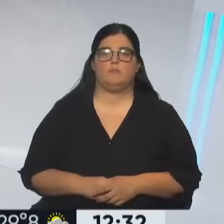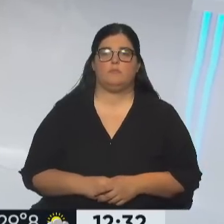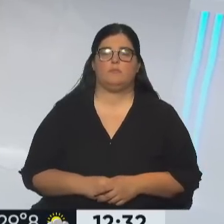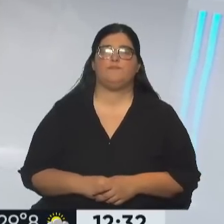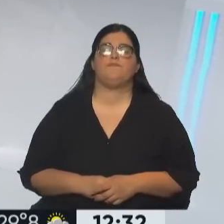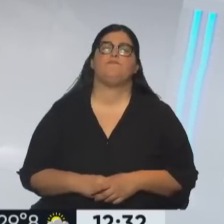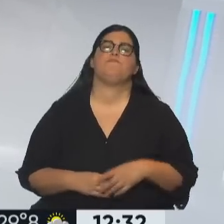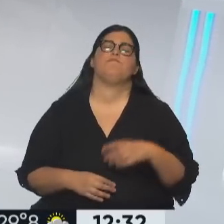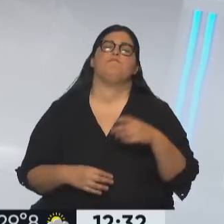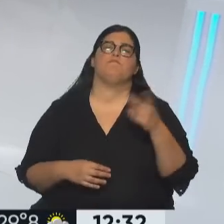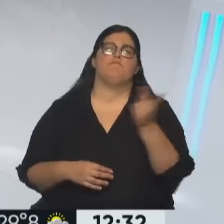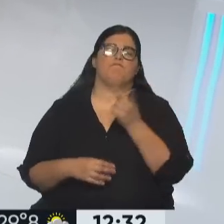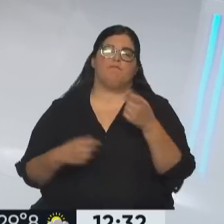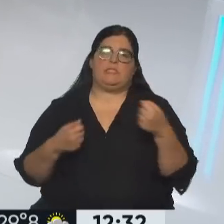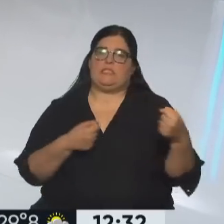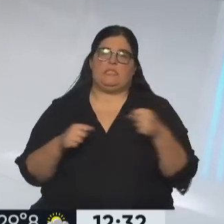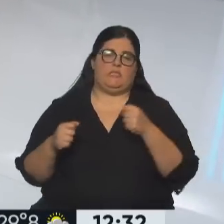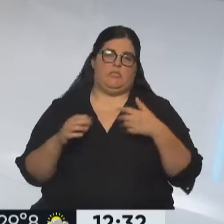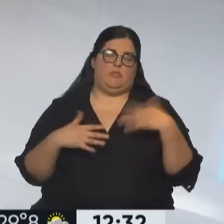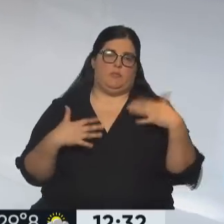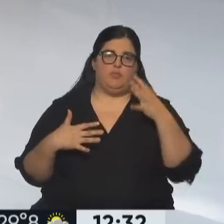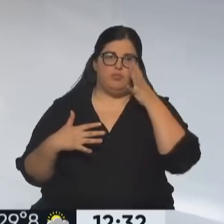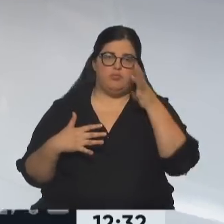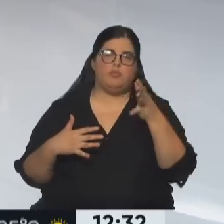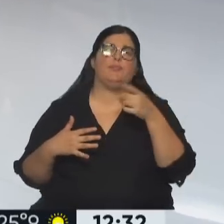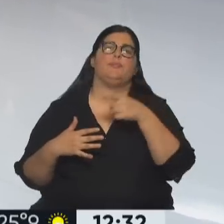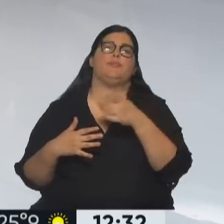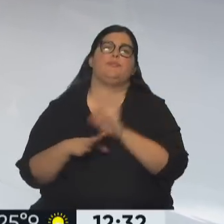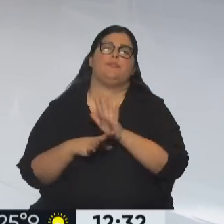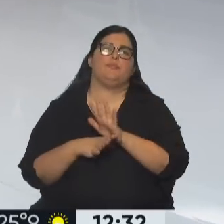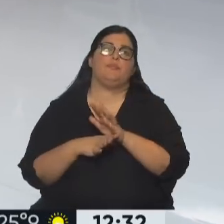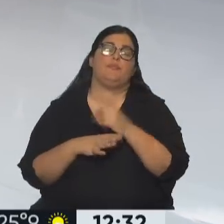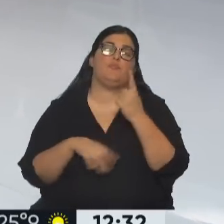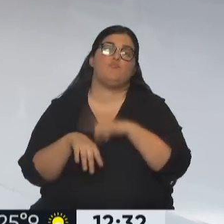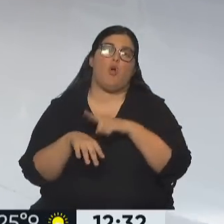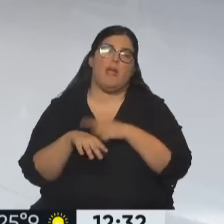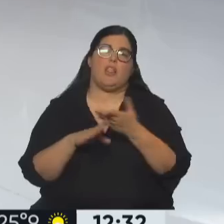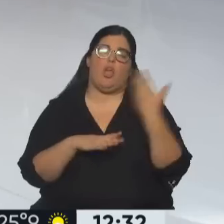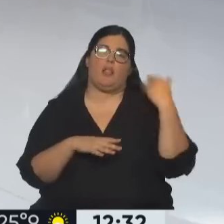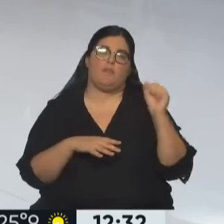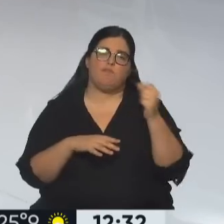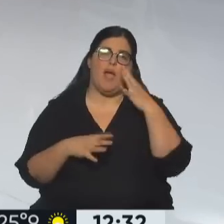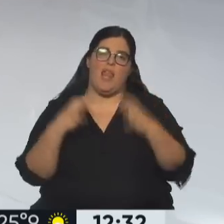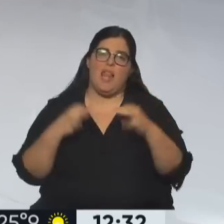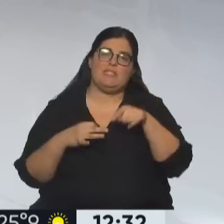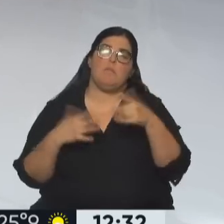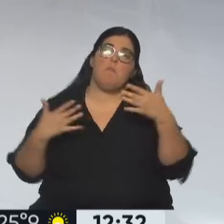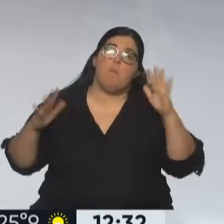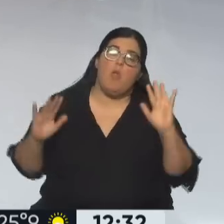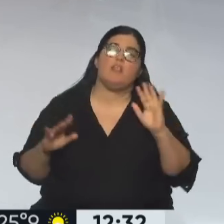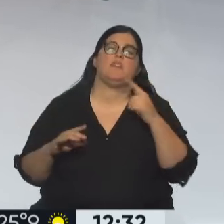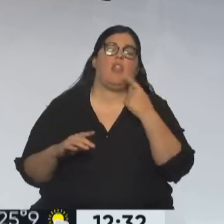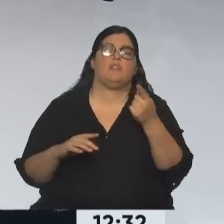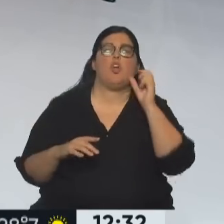Y la tensión se ha elevado de tal manera que en algún momento también se analizó la posibilidad, tenía mucha repercusión esto, de que la